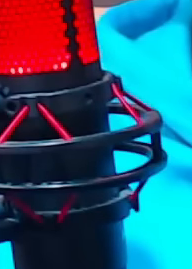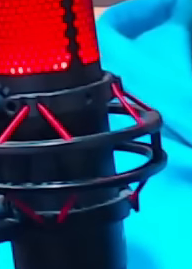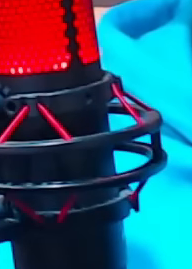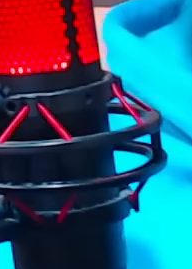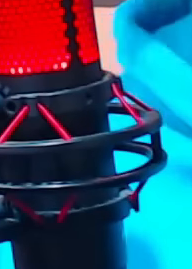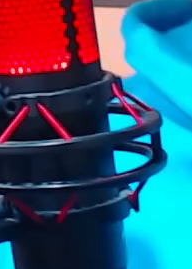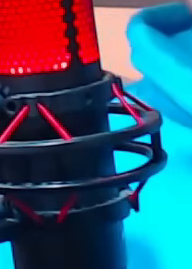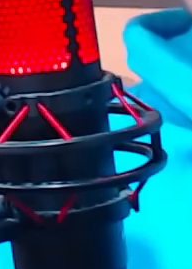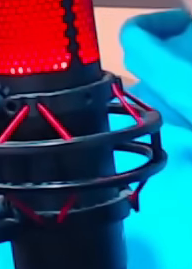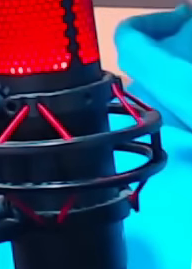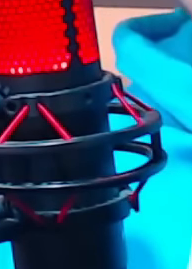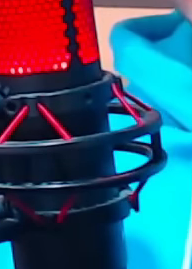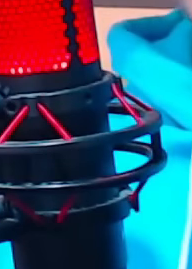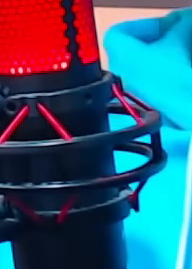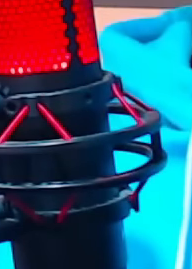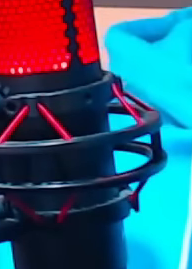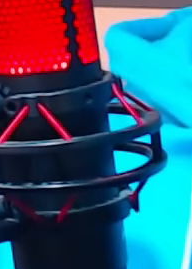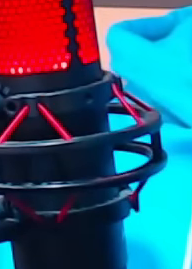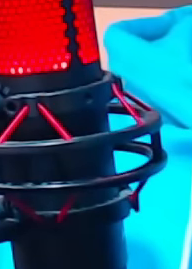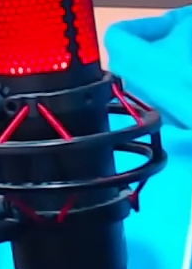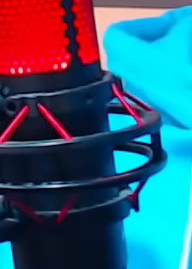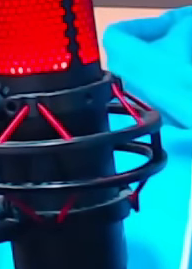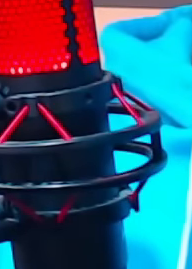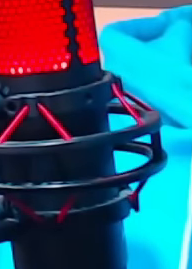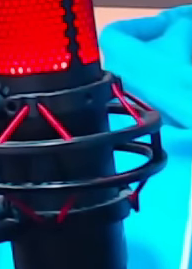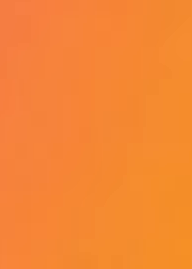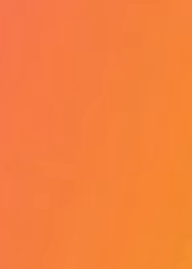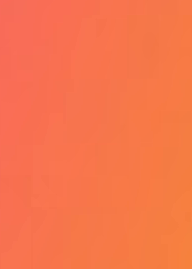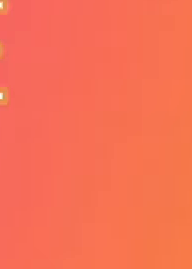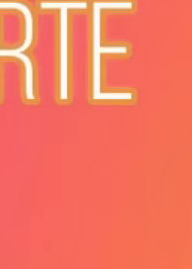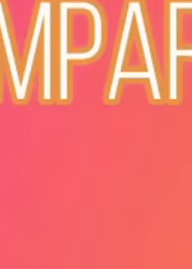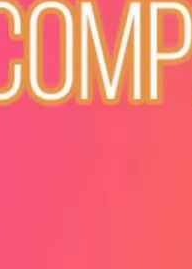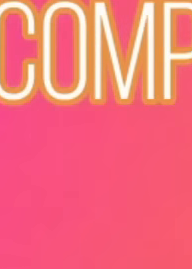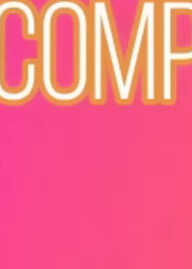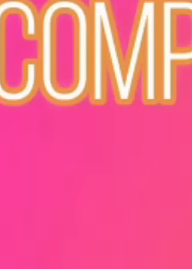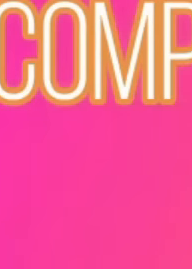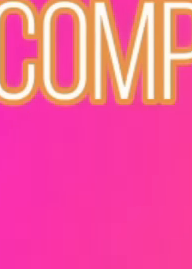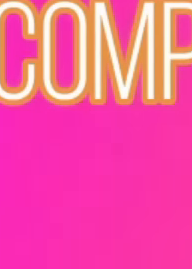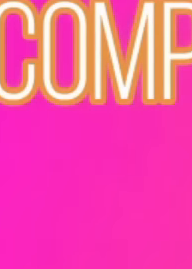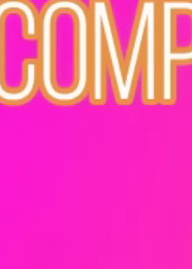vemos en una próxima video reacción. ¡Hasta luego!